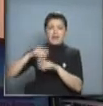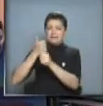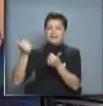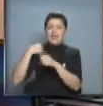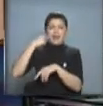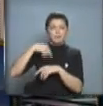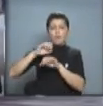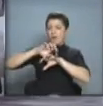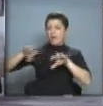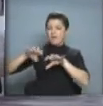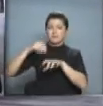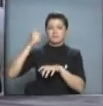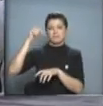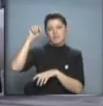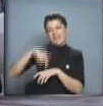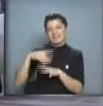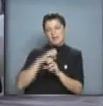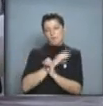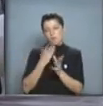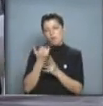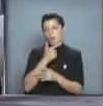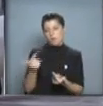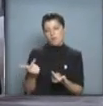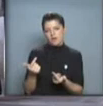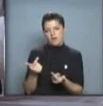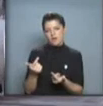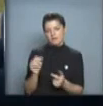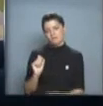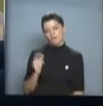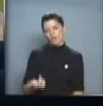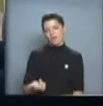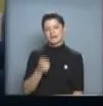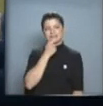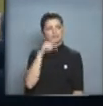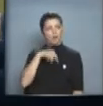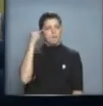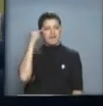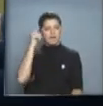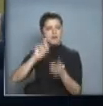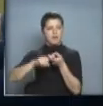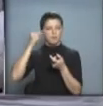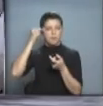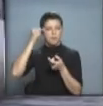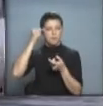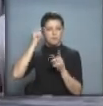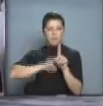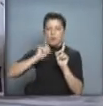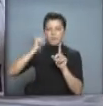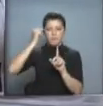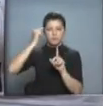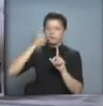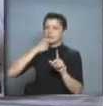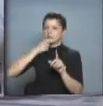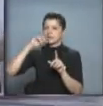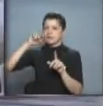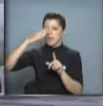yo creo que ahí no hay amor, si no te casas por miedo al divorcio. Si vas pensando eso, estás en el horno. Yo creo que, Por eso, porque si te